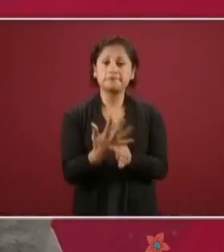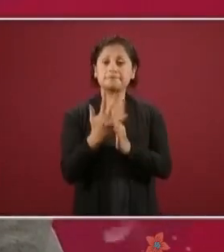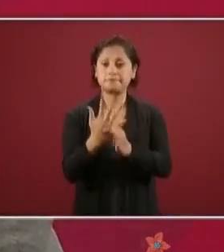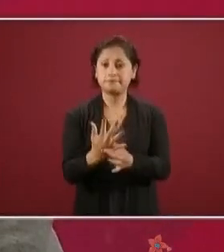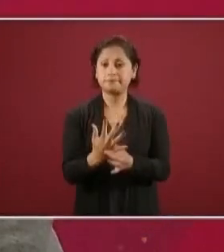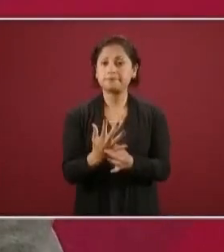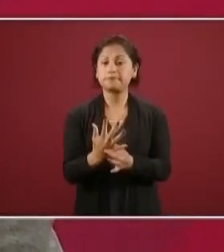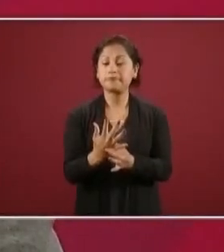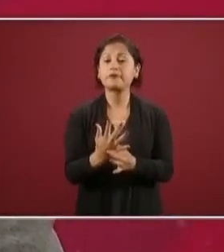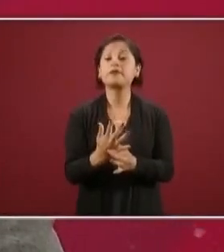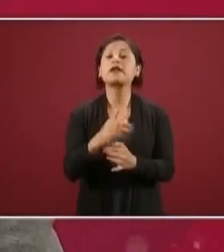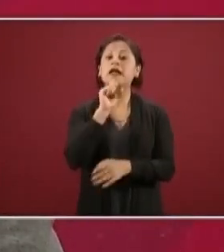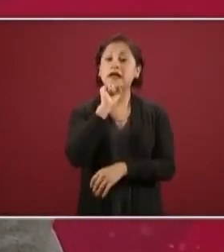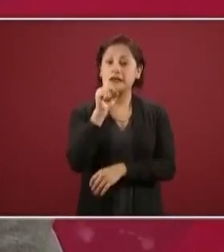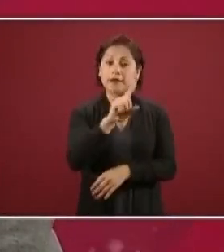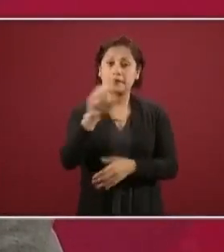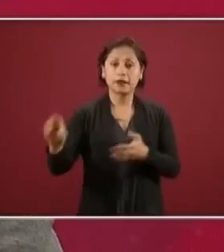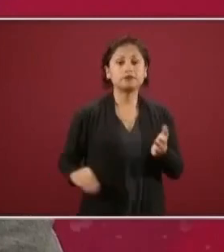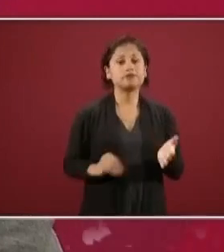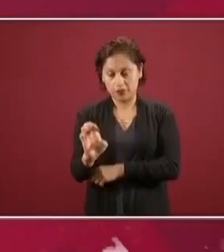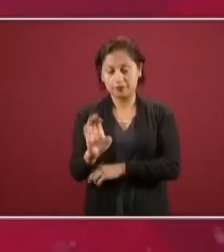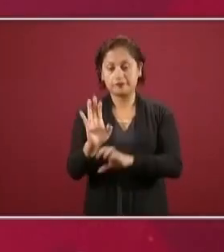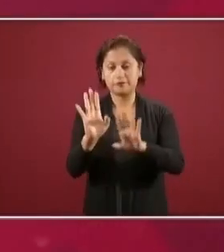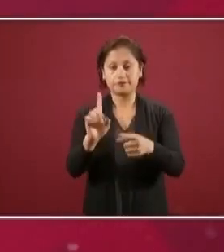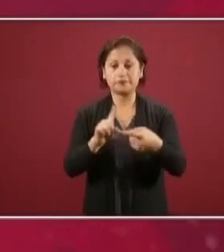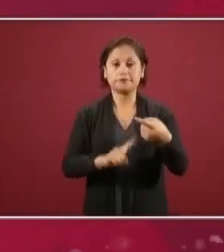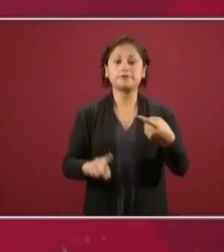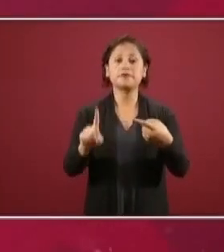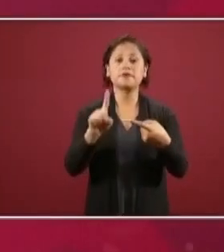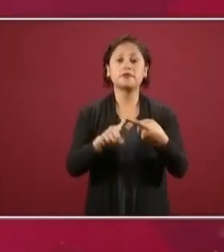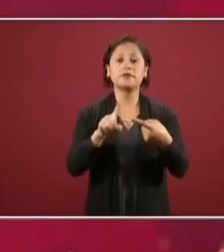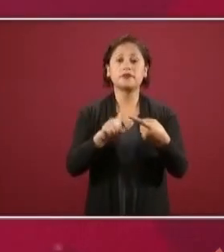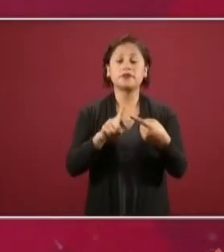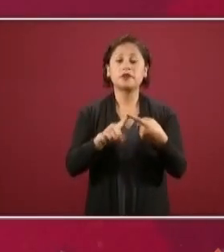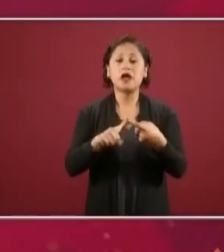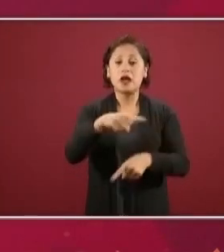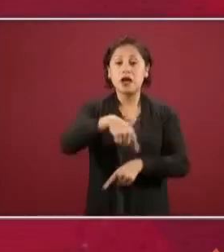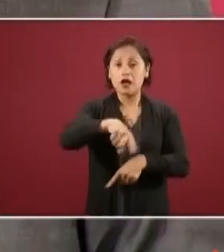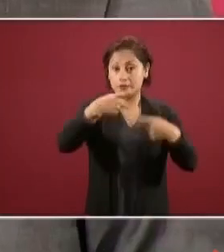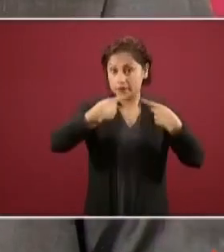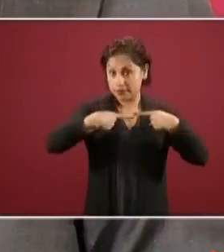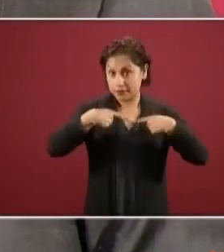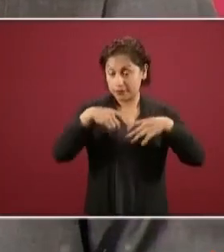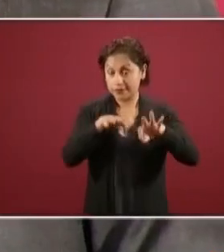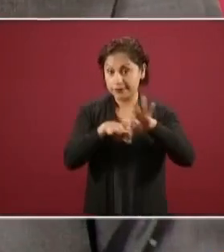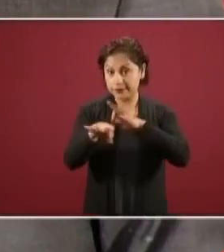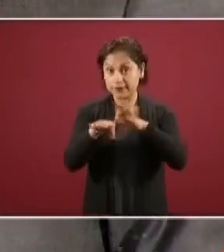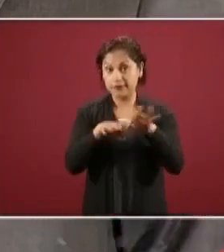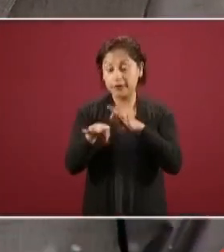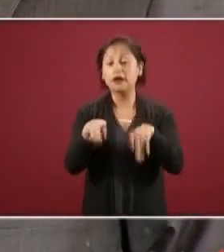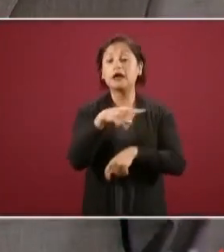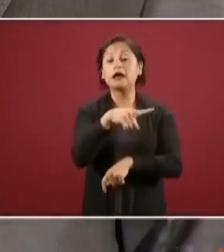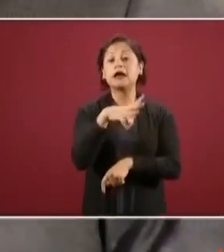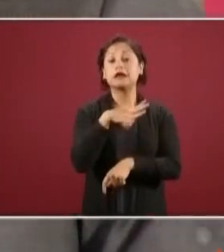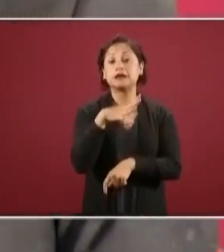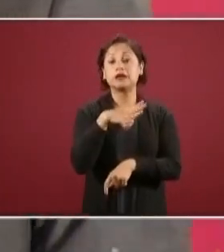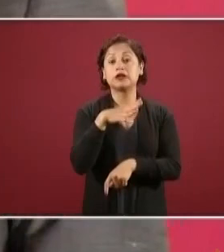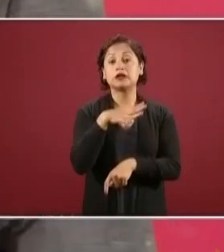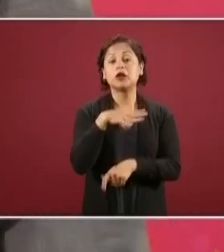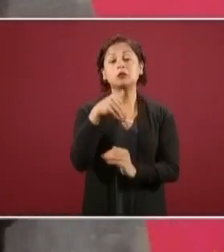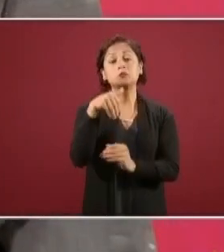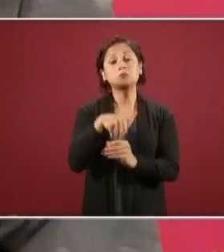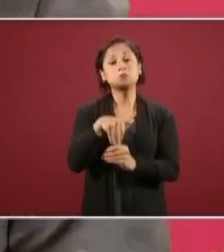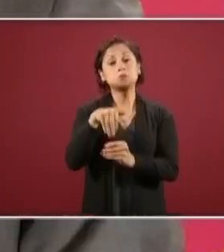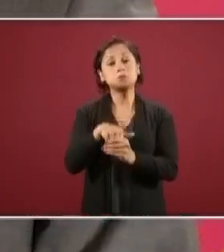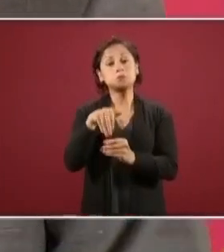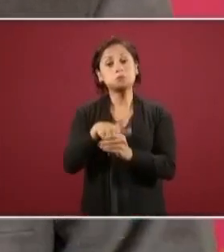ahora se revela con lo de García Luna, la guerra contra el narco de Calderón, cuando acusaron al presidente hoy, en ese